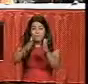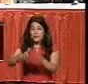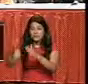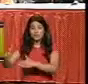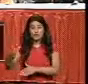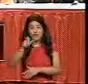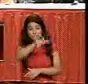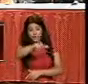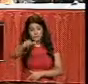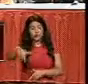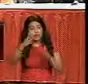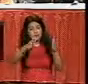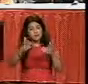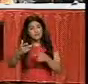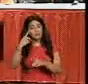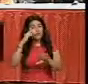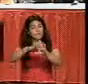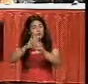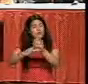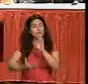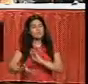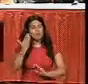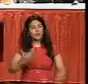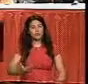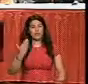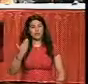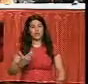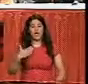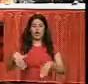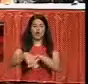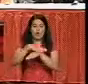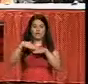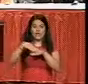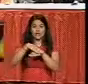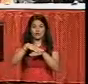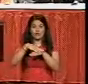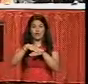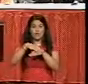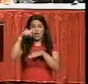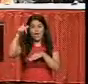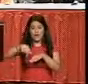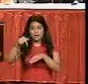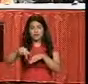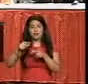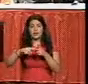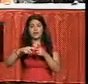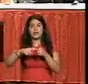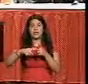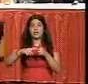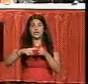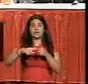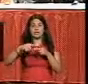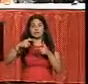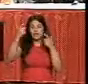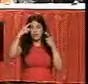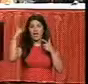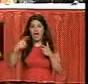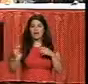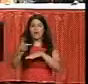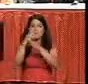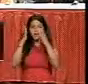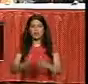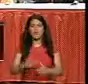que el presidente Chávez el gobierno bolivariano central tenga gobernadores y gobernadoras que tengan una